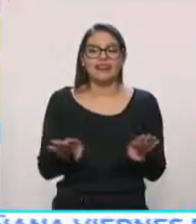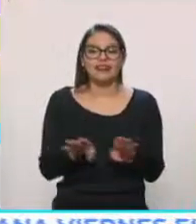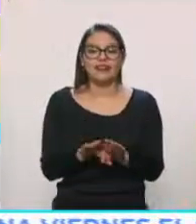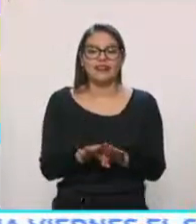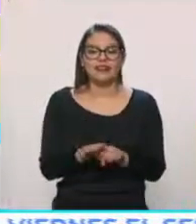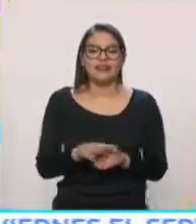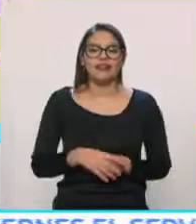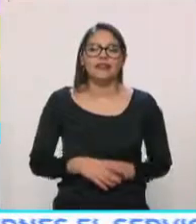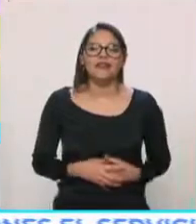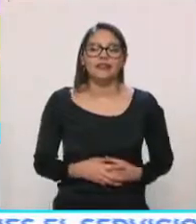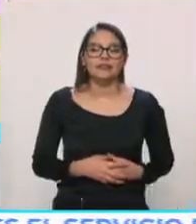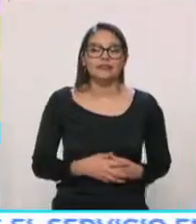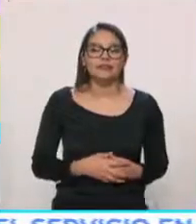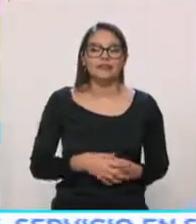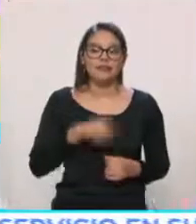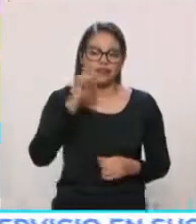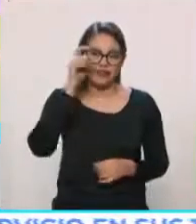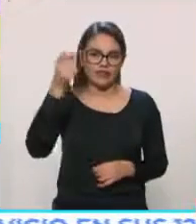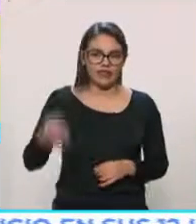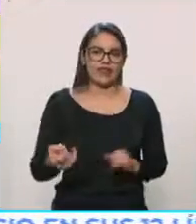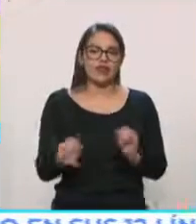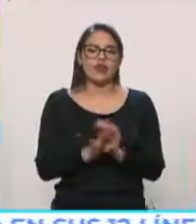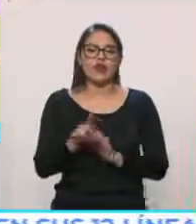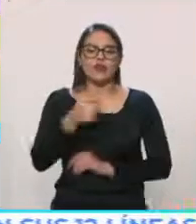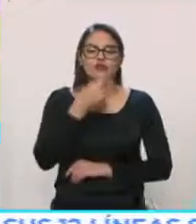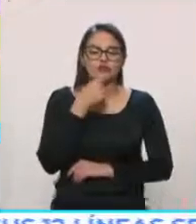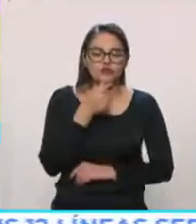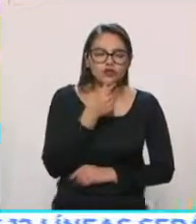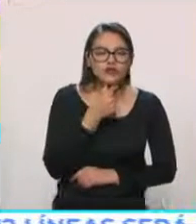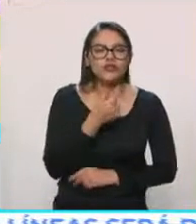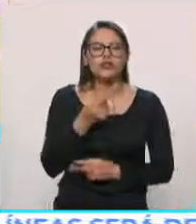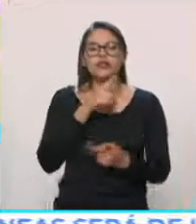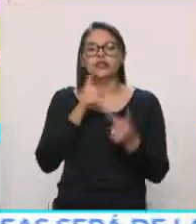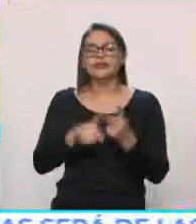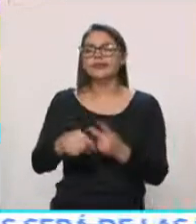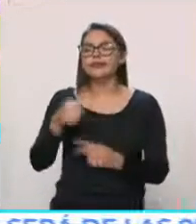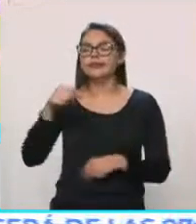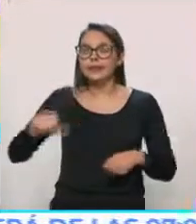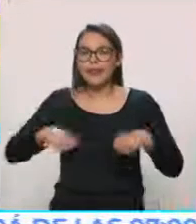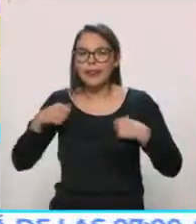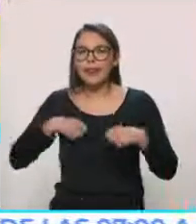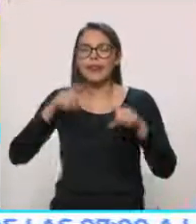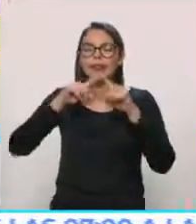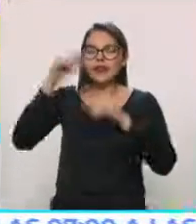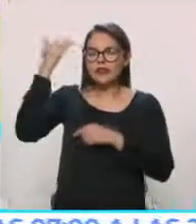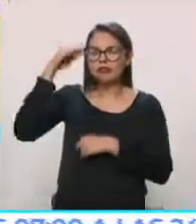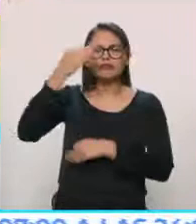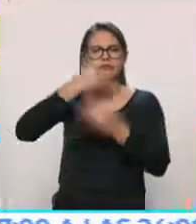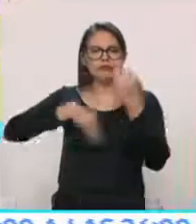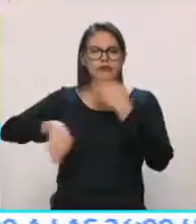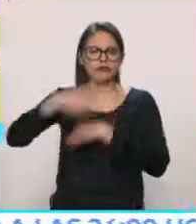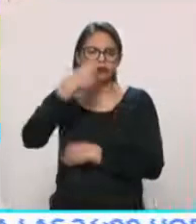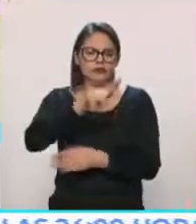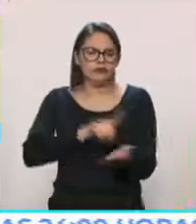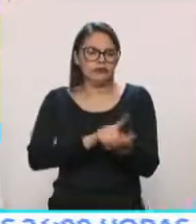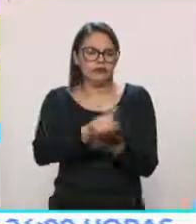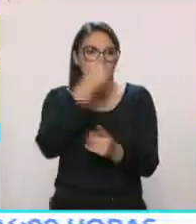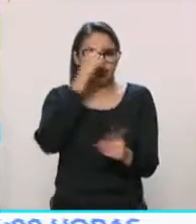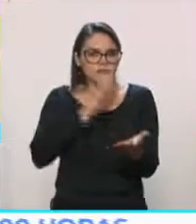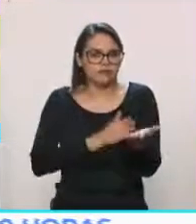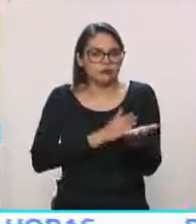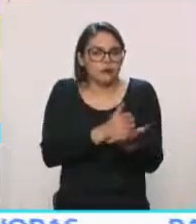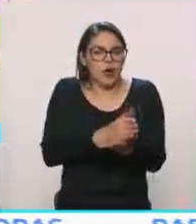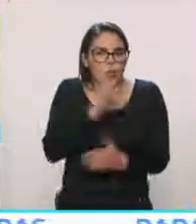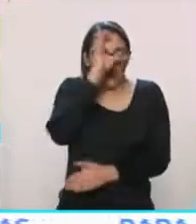que tienen las niñas, los niños, los adolescentes, los bebés. Todos tenemos derecho a la cultura, y bueno, esta especial contingencia,